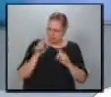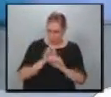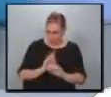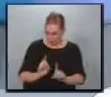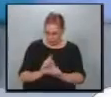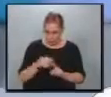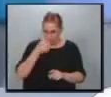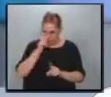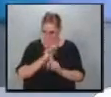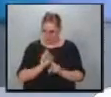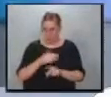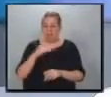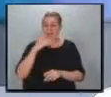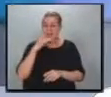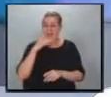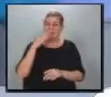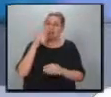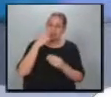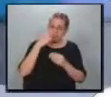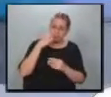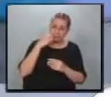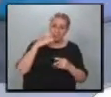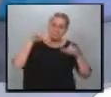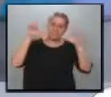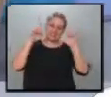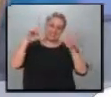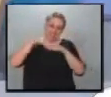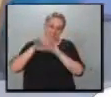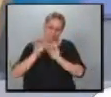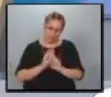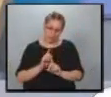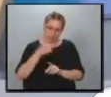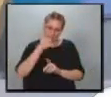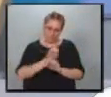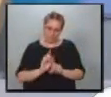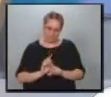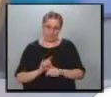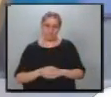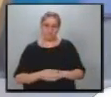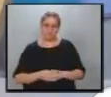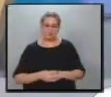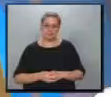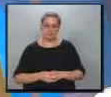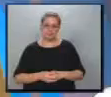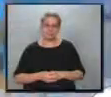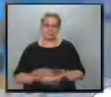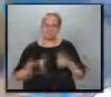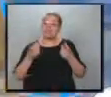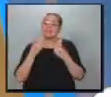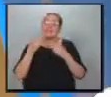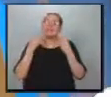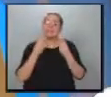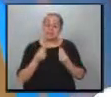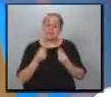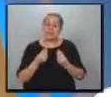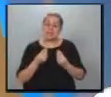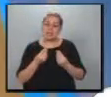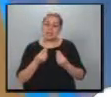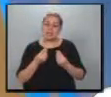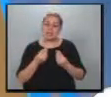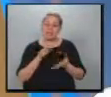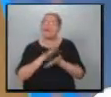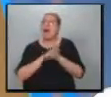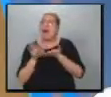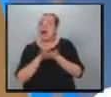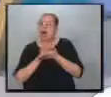No es fácil hablar, comer en cámara. No es fácil, ¿no? No, tienes razón. Pero es necesario para hacer una pequeña base,